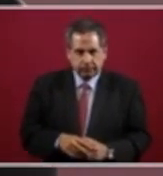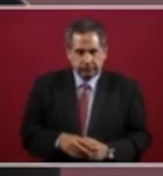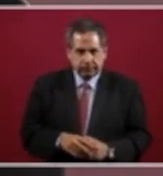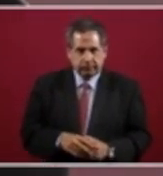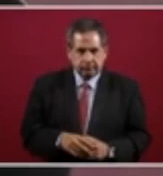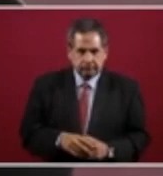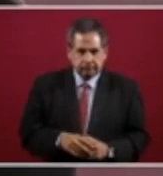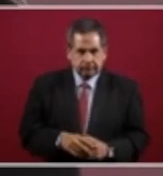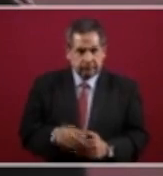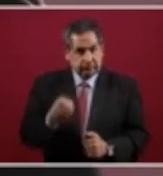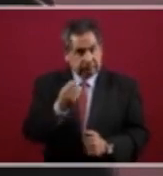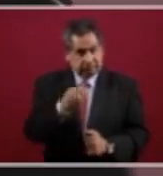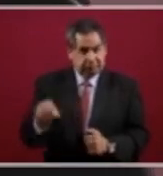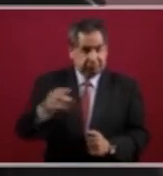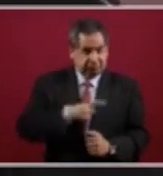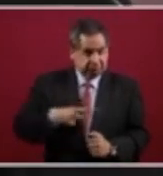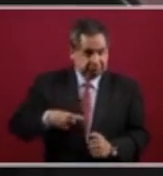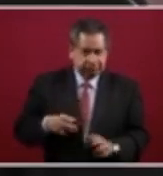por la fuerza,